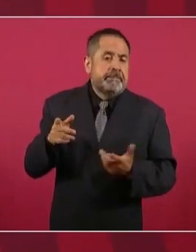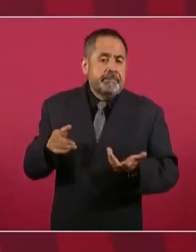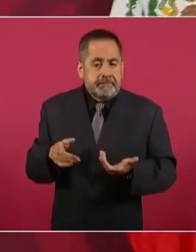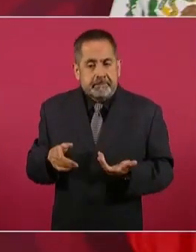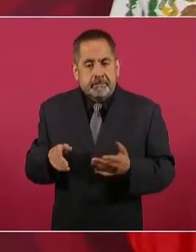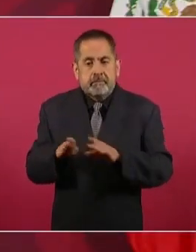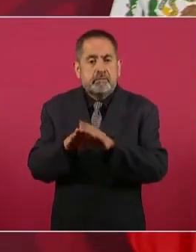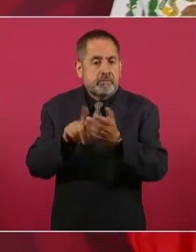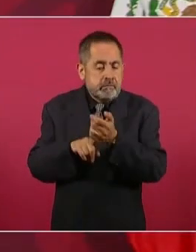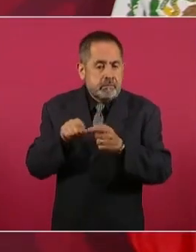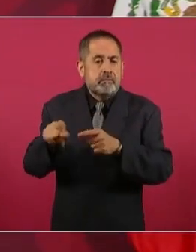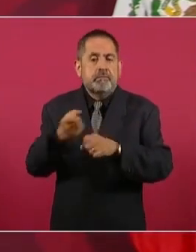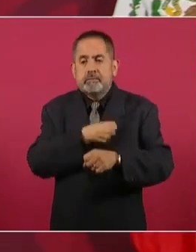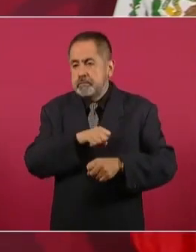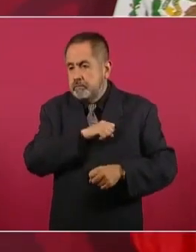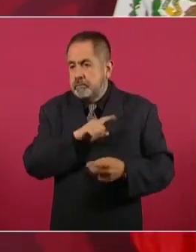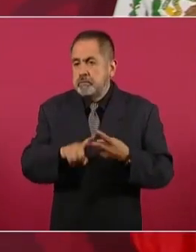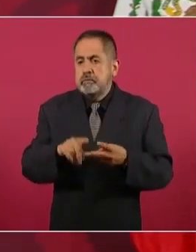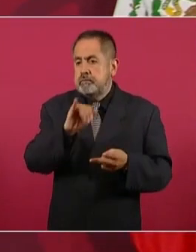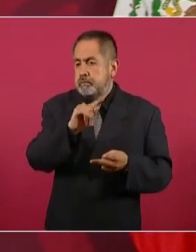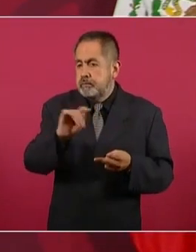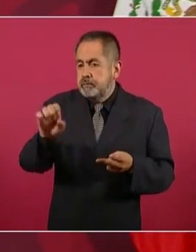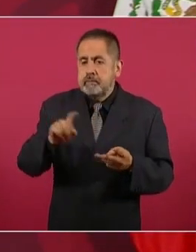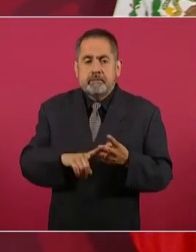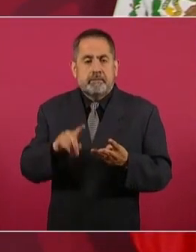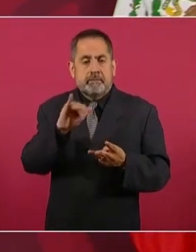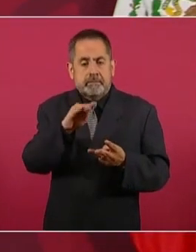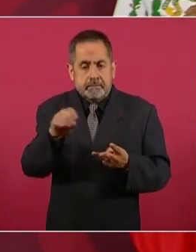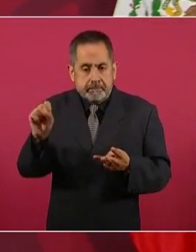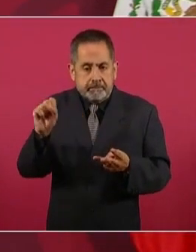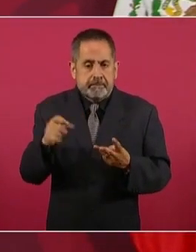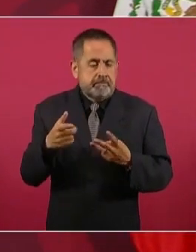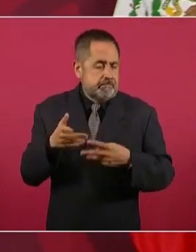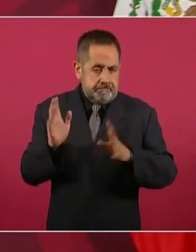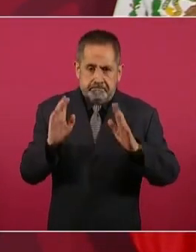de salud, del ISSSTE, del seguro,